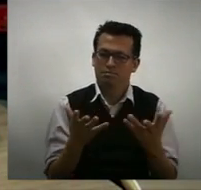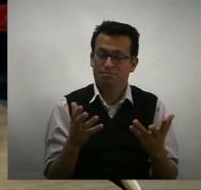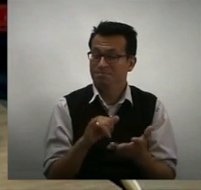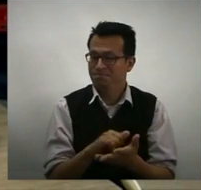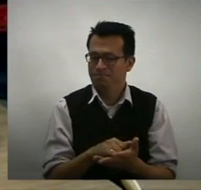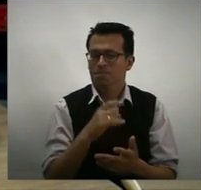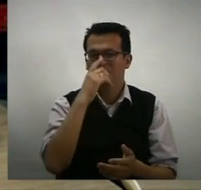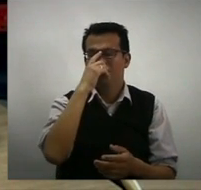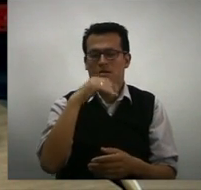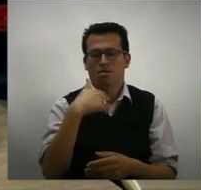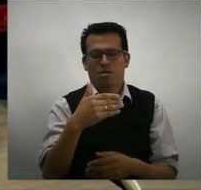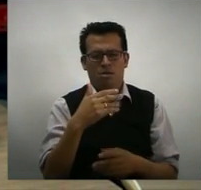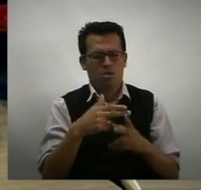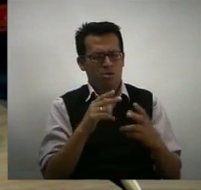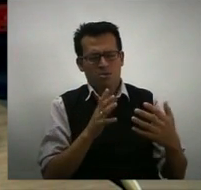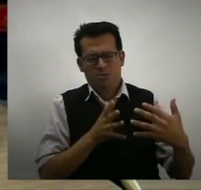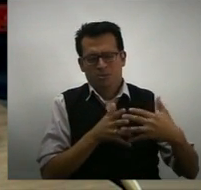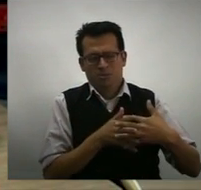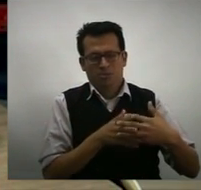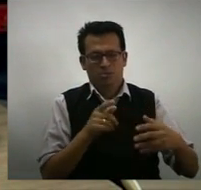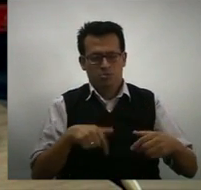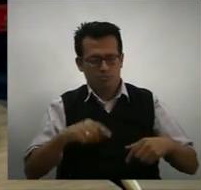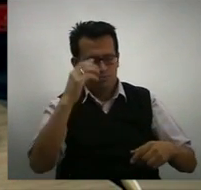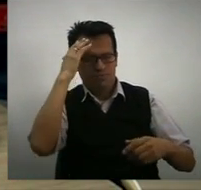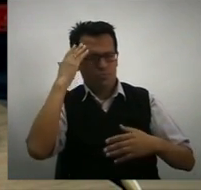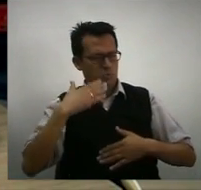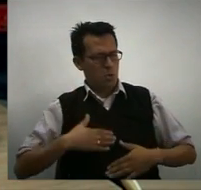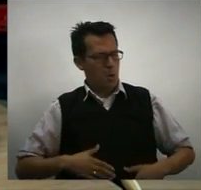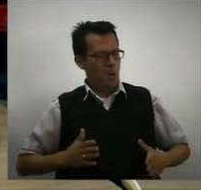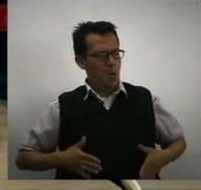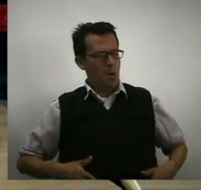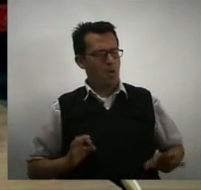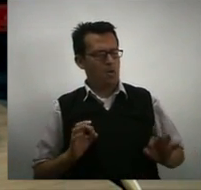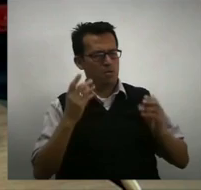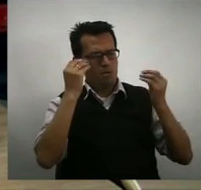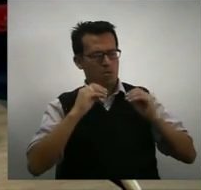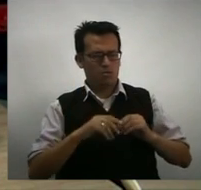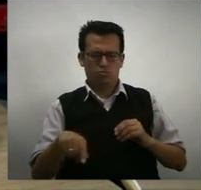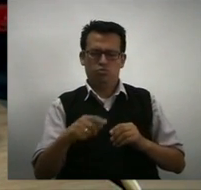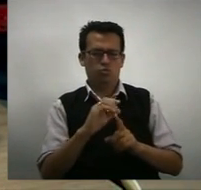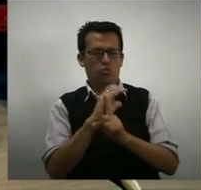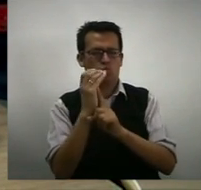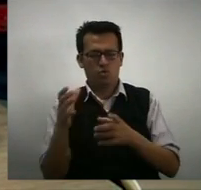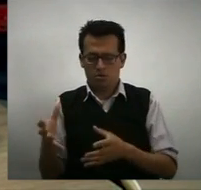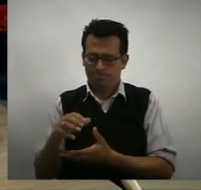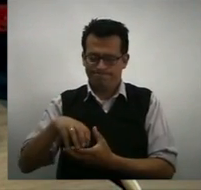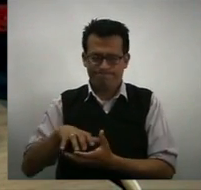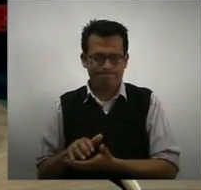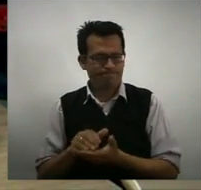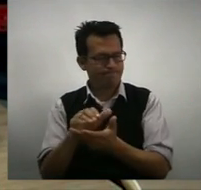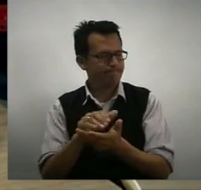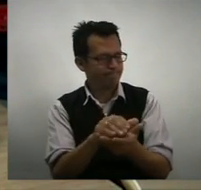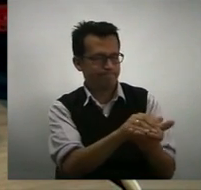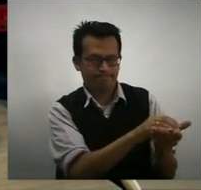legitima. Es la totalidad de un mundo sincronizado, abdómenes delgados, ideologías clasificadas, paquetes culturales que se venden